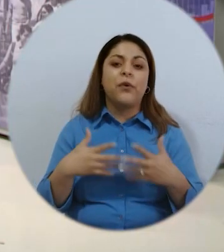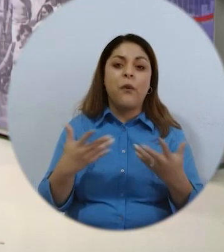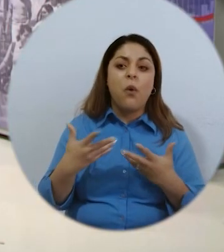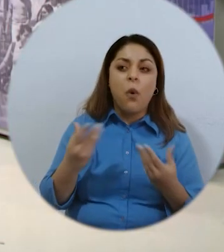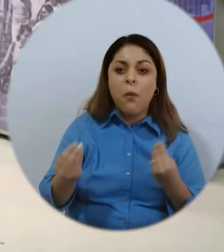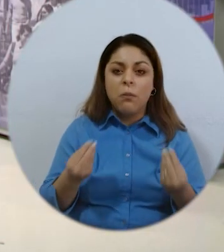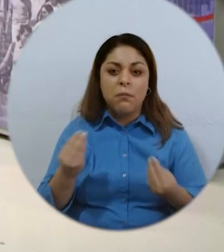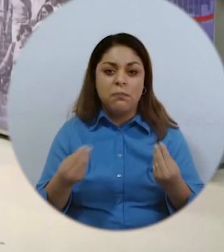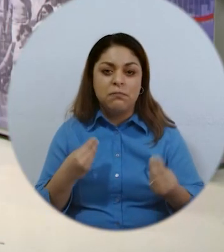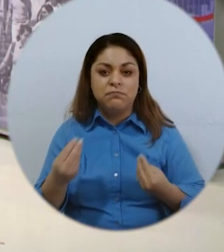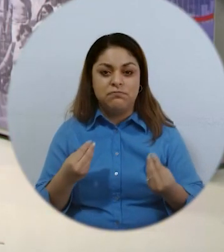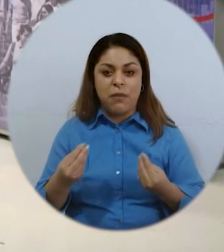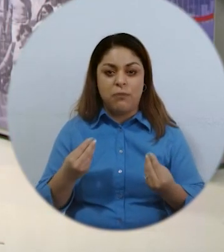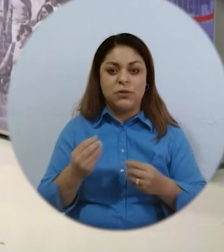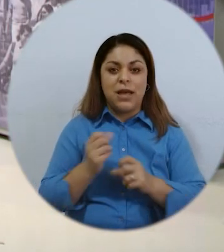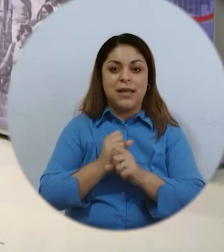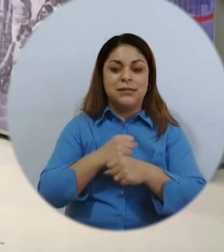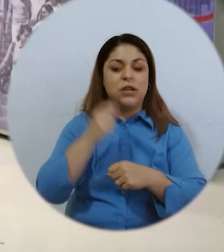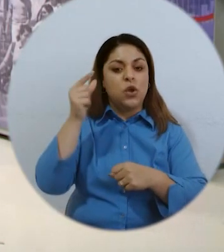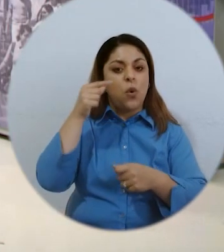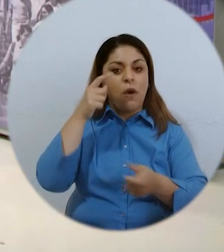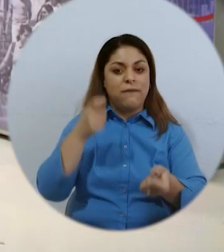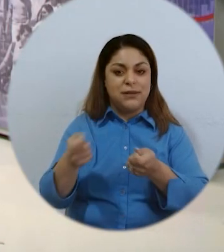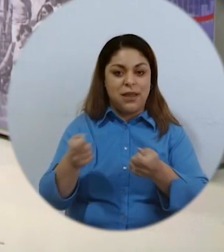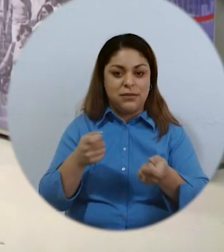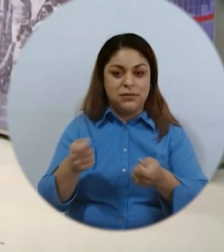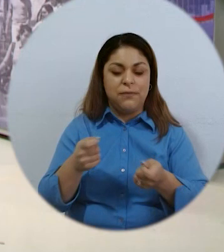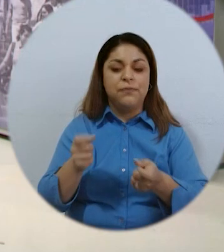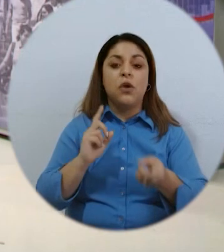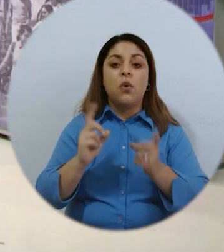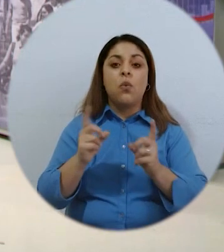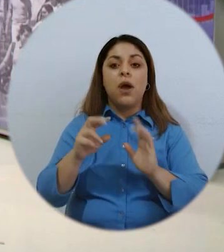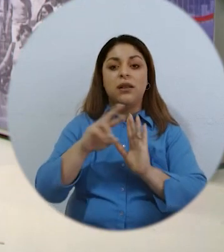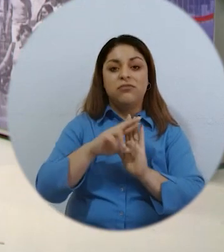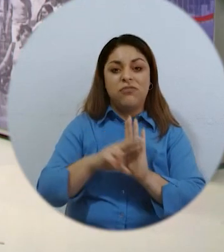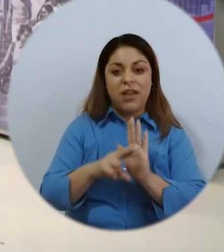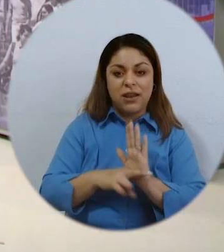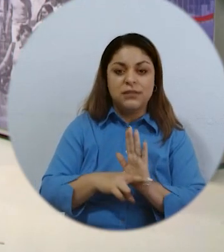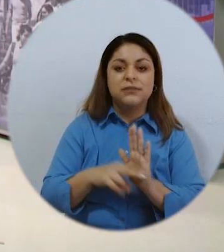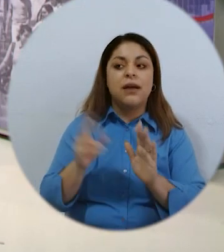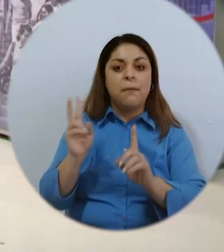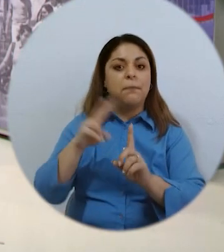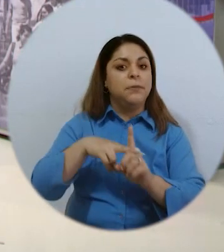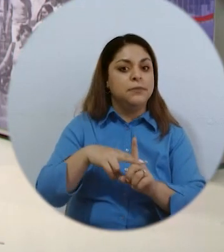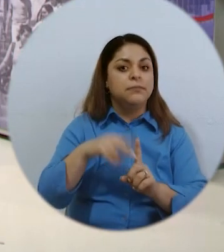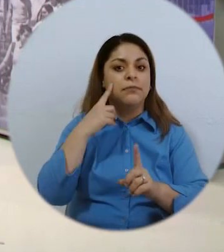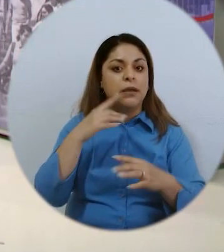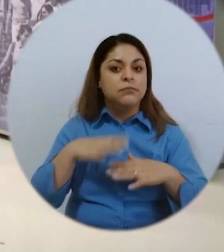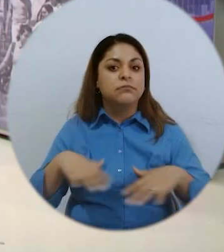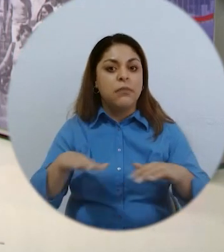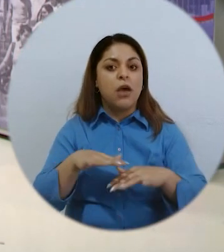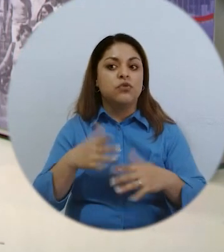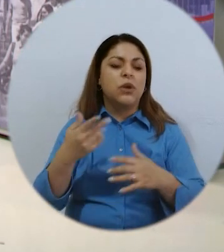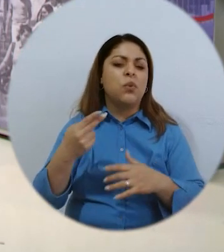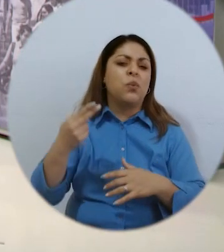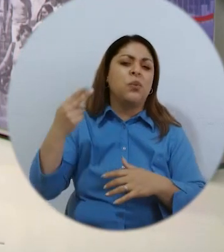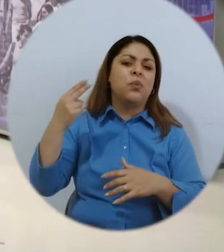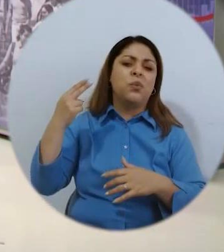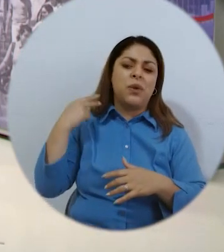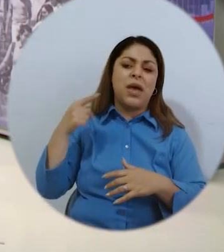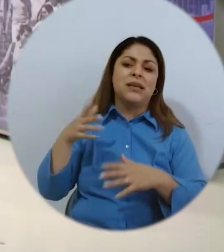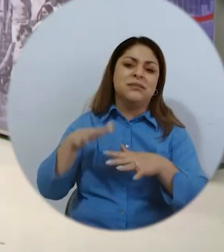es cómo vamos a hacer la gobernanza, cuáles son las reglas que van a aplicar para este espacio